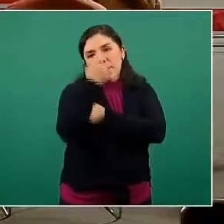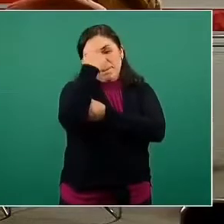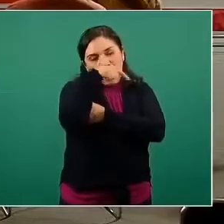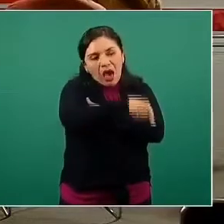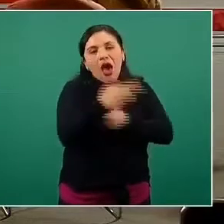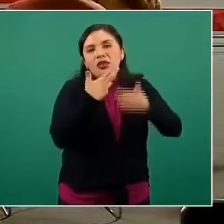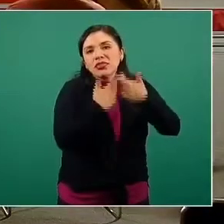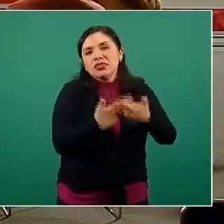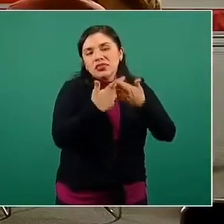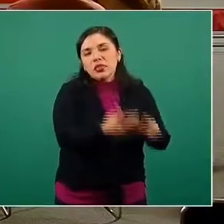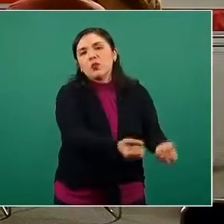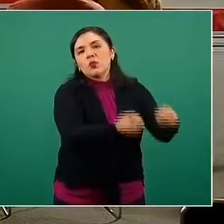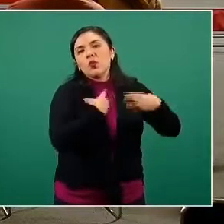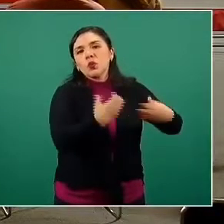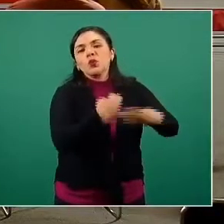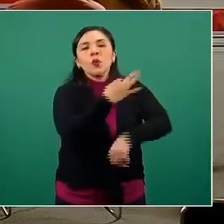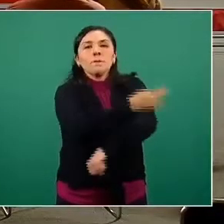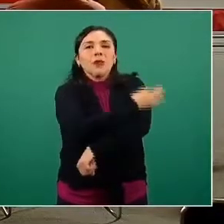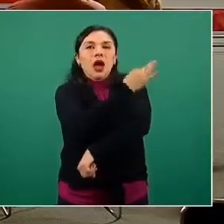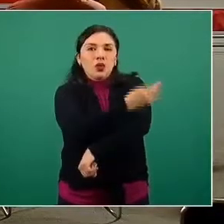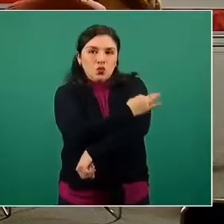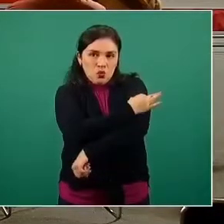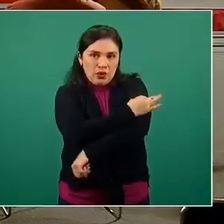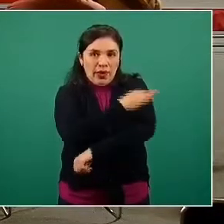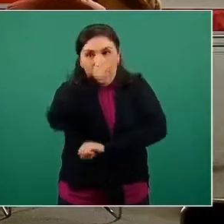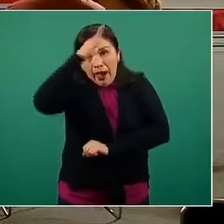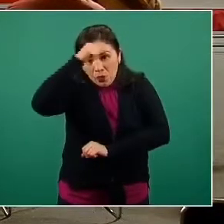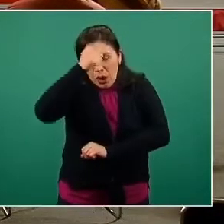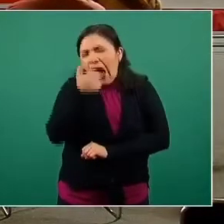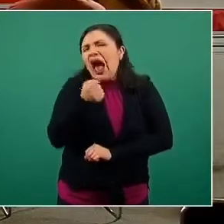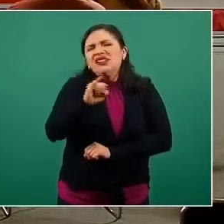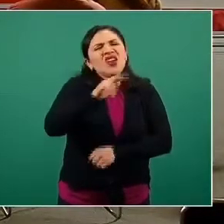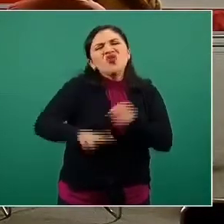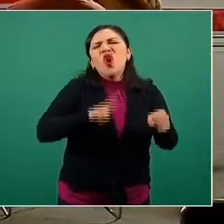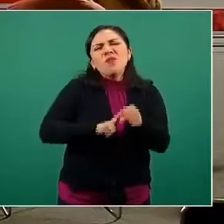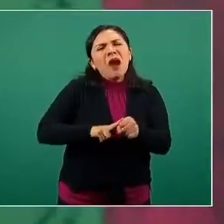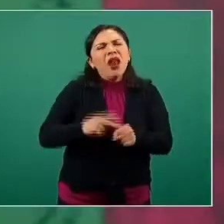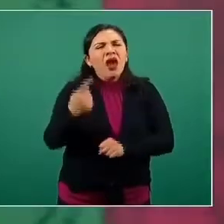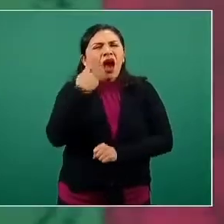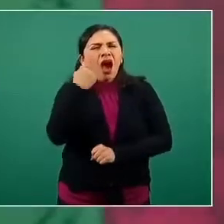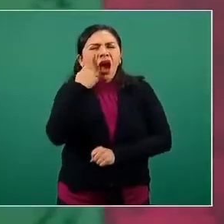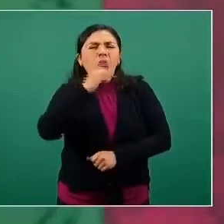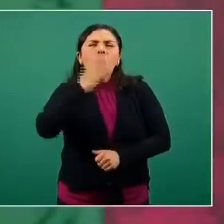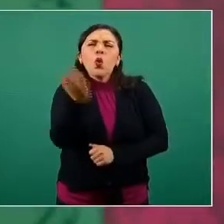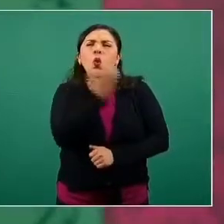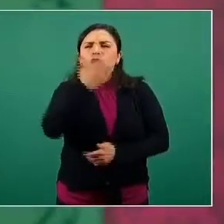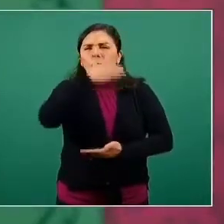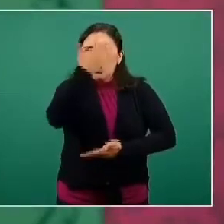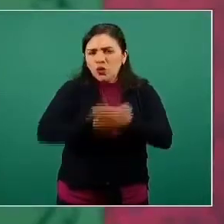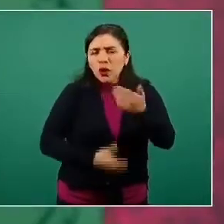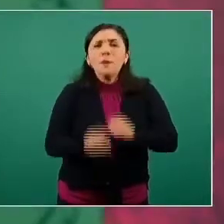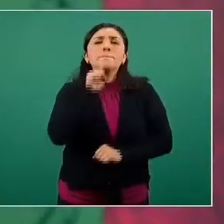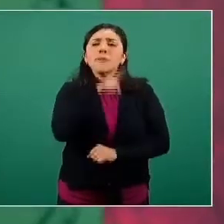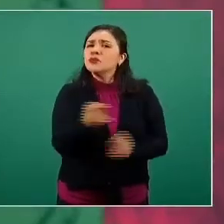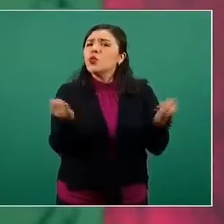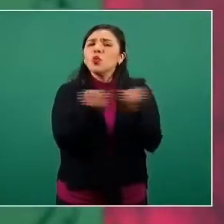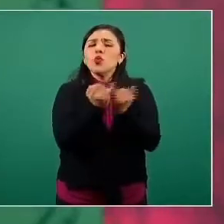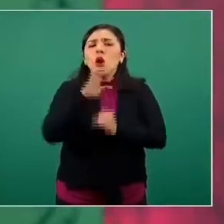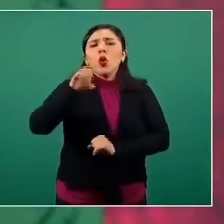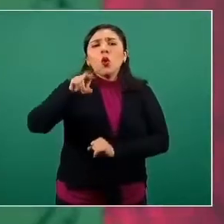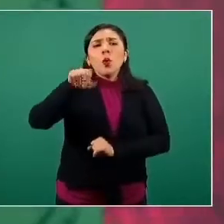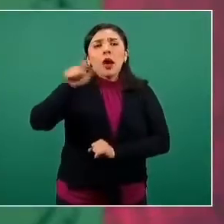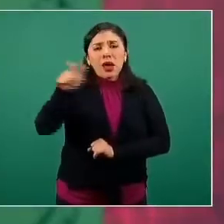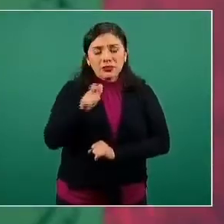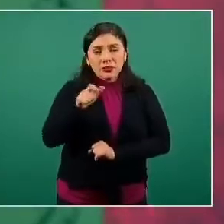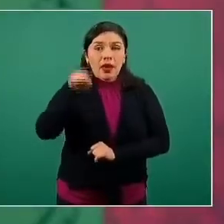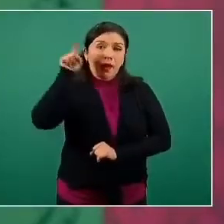que va a haber la vacuna a la parte contratante. Esto es convencional en los contratos. De la misma manera funciona COVAX. Con